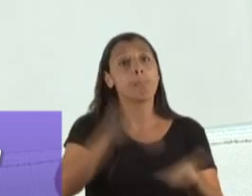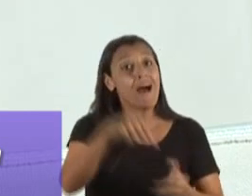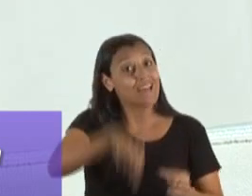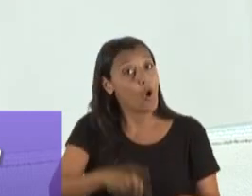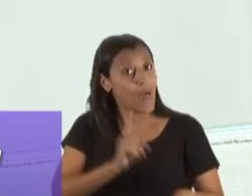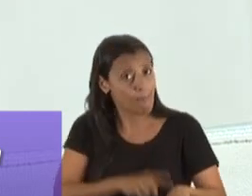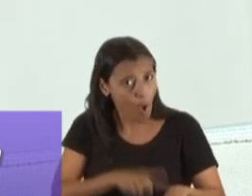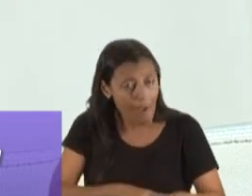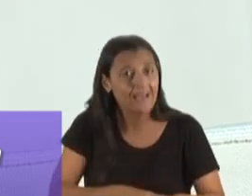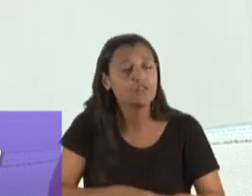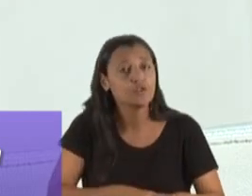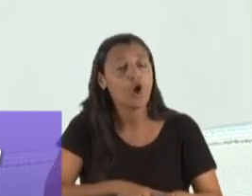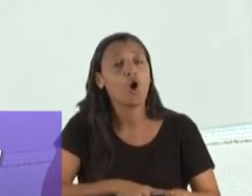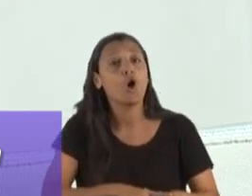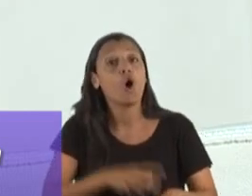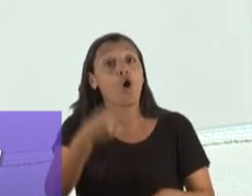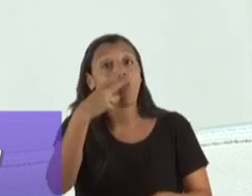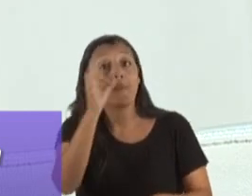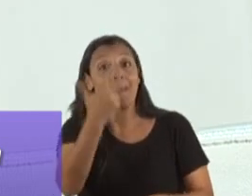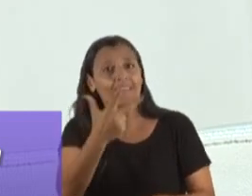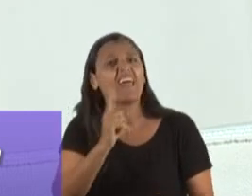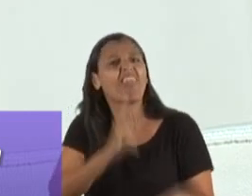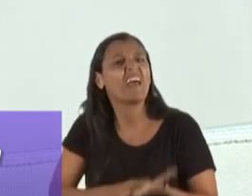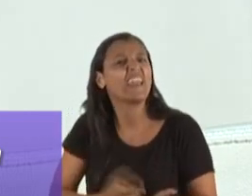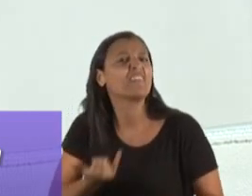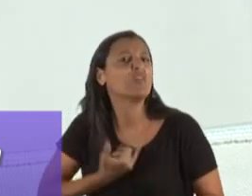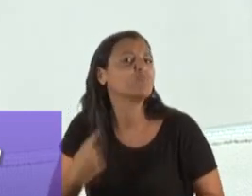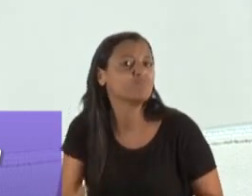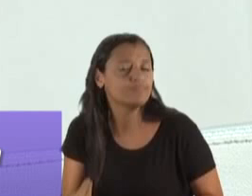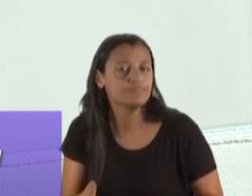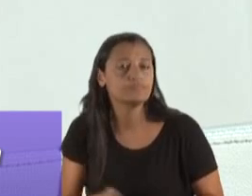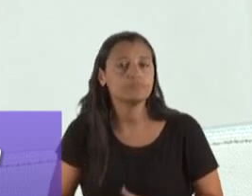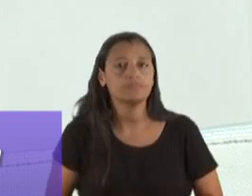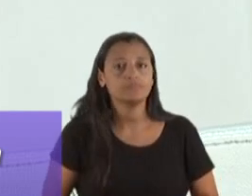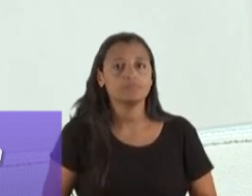el 70 del 23, que es el decreto que